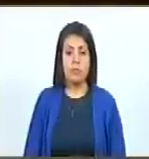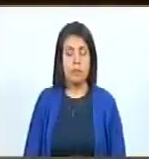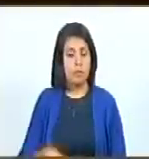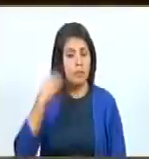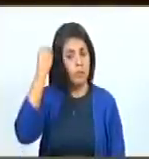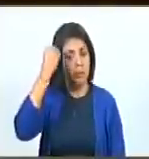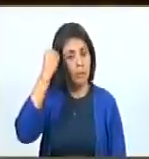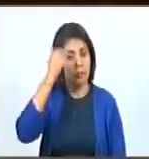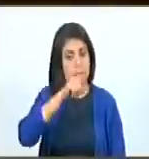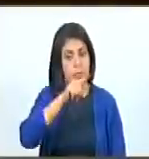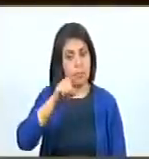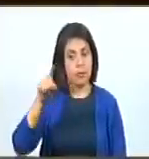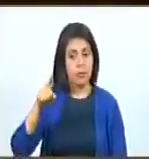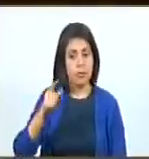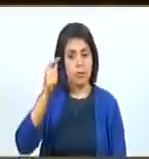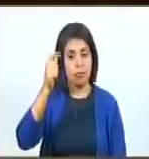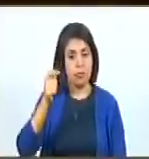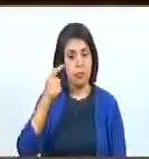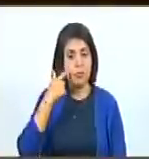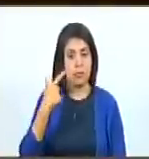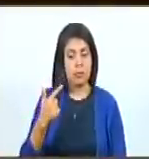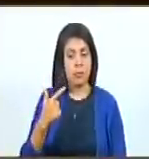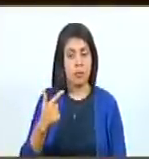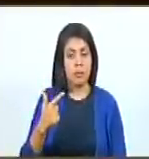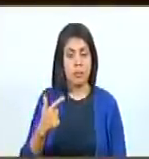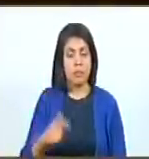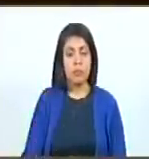En consideración, la disposición derogatoria.